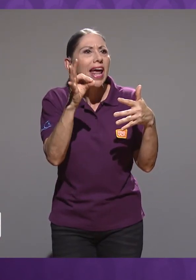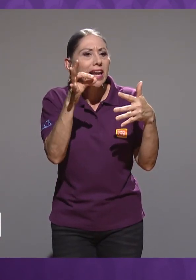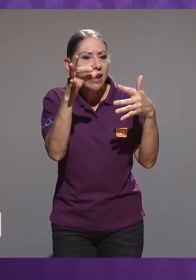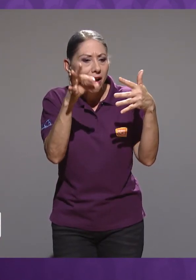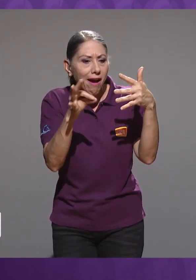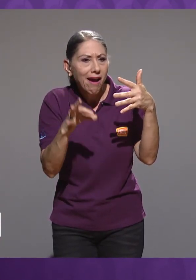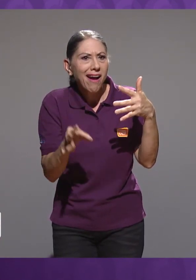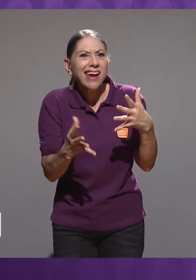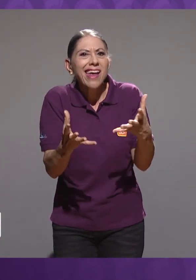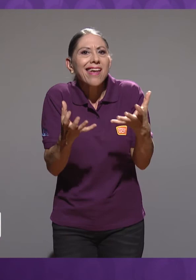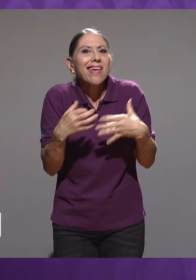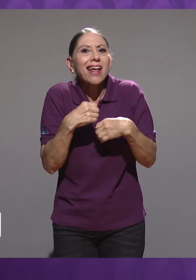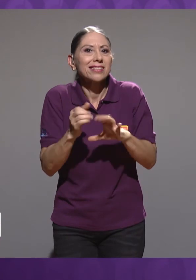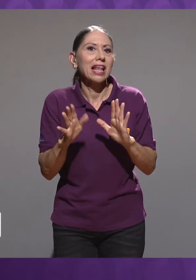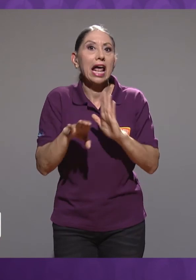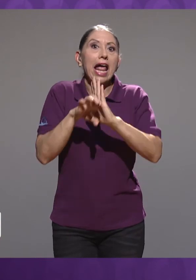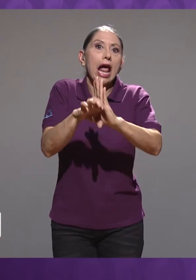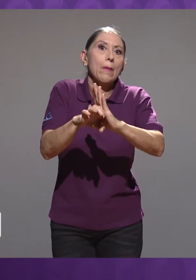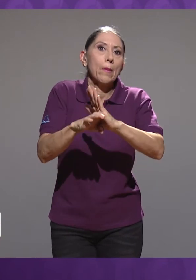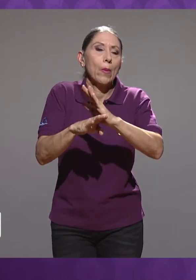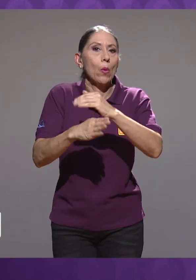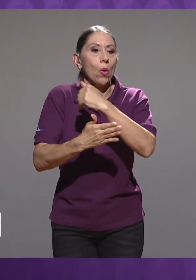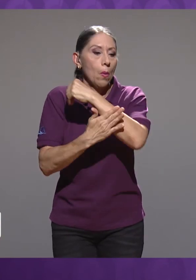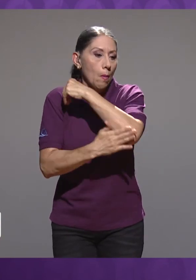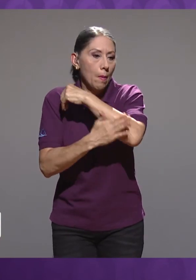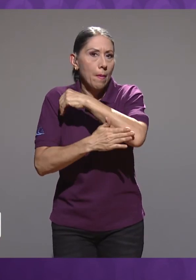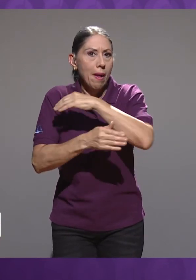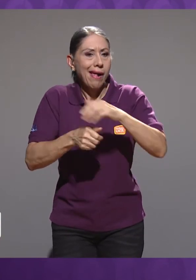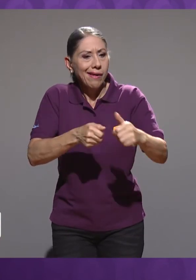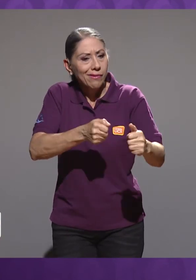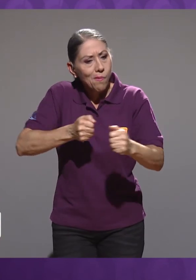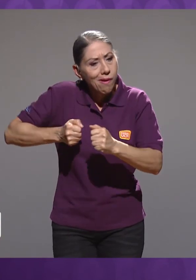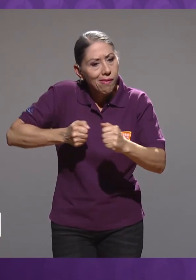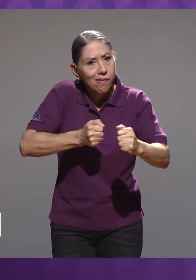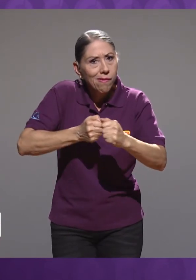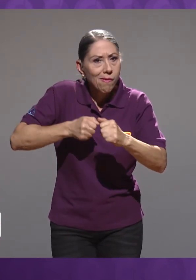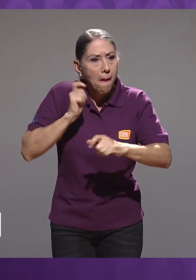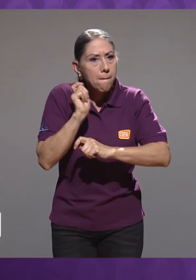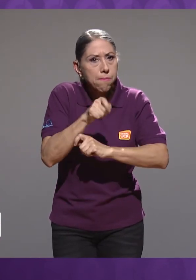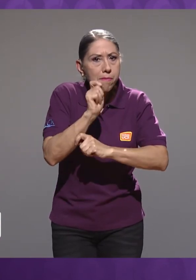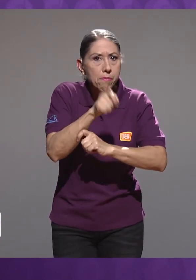a ciertas horas, si quiere hacer carpintería, si quiere hacer